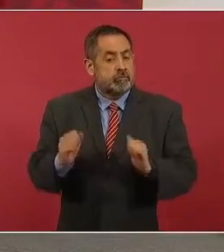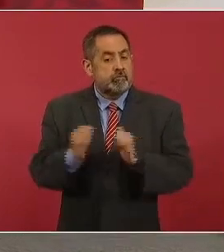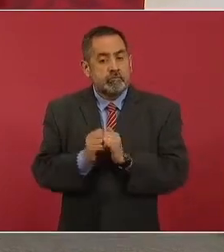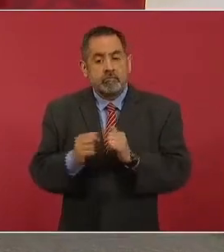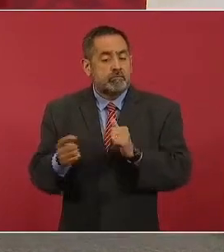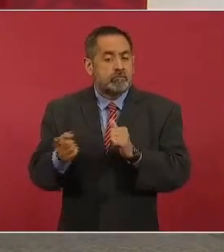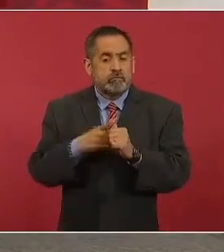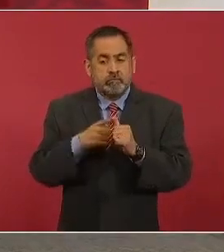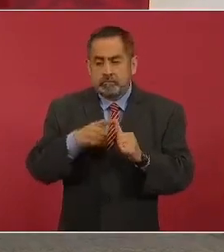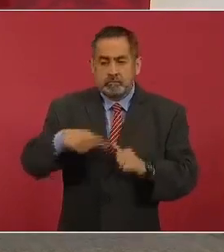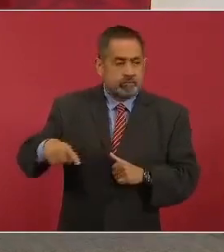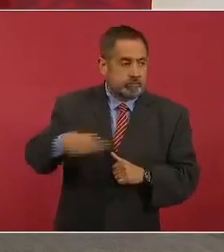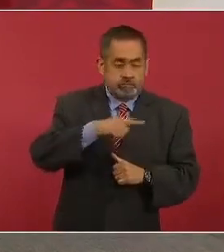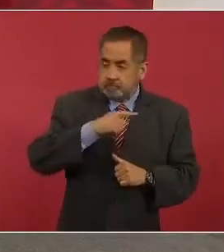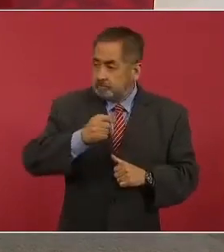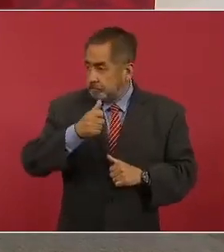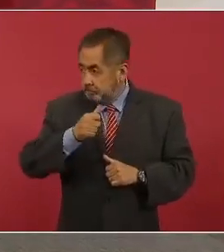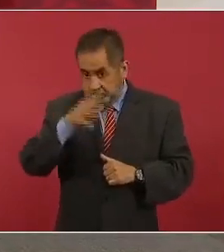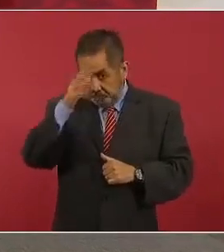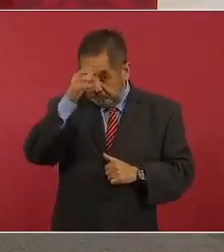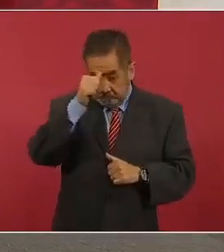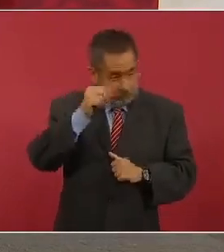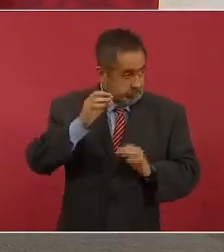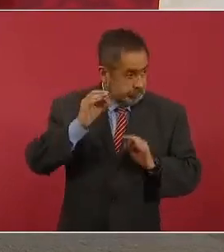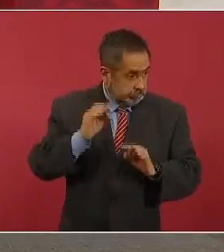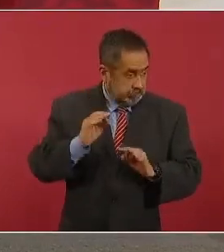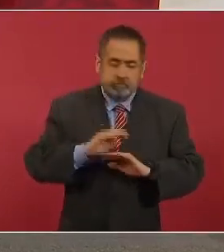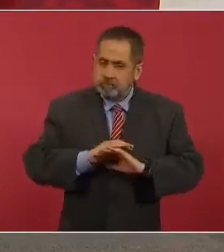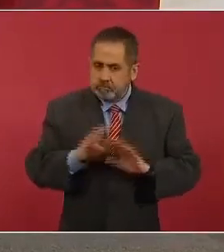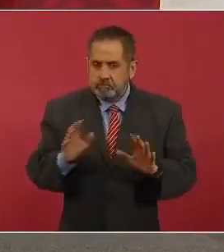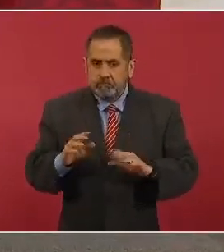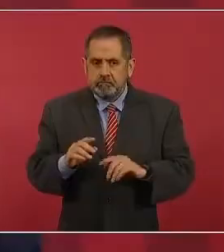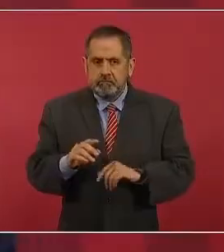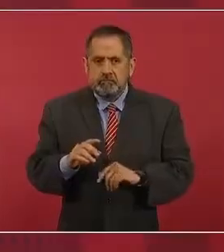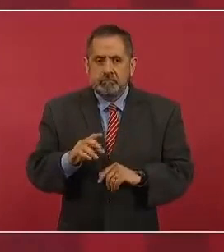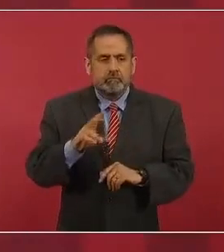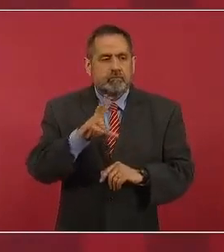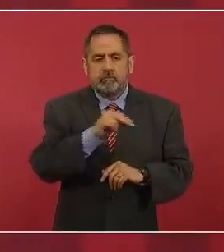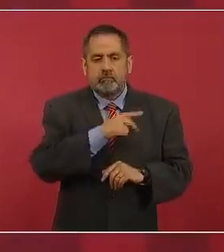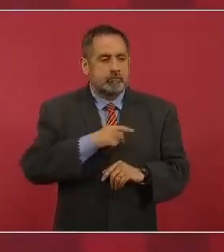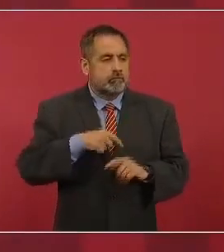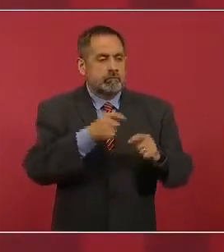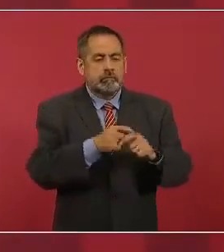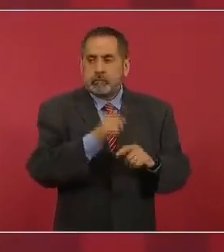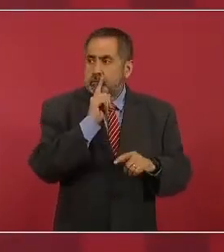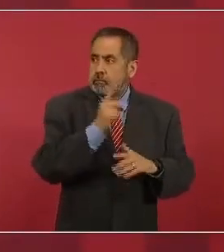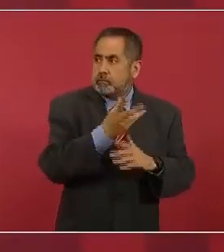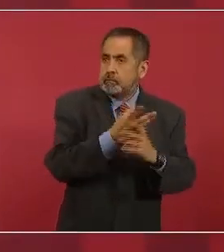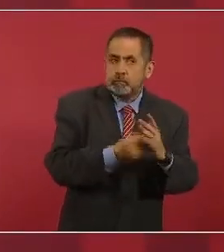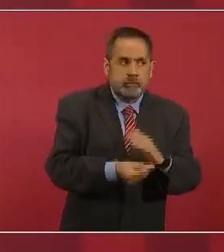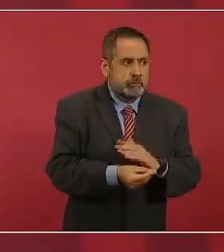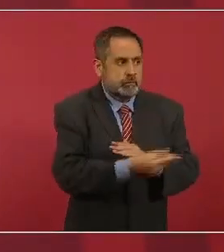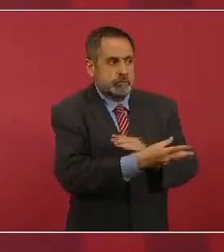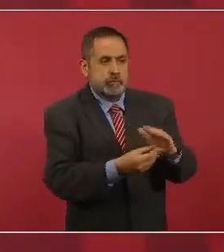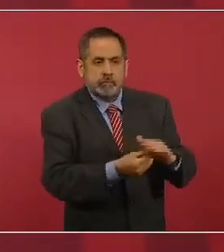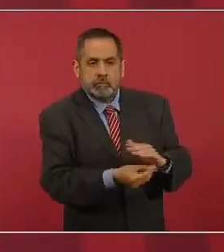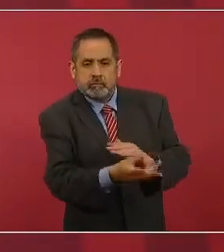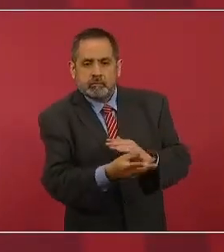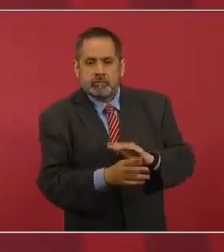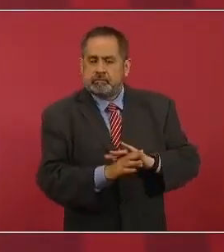con el acuerdo de que no se permite contrabando ni se